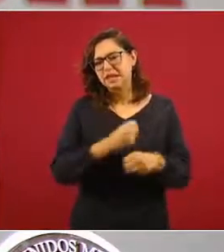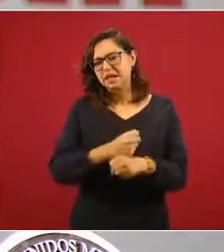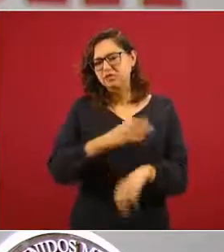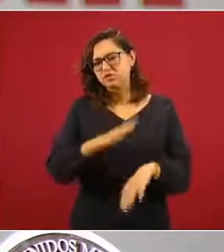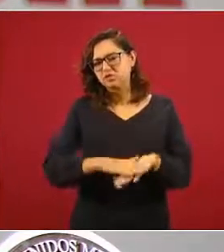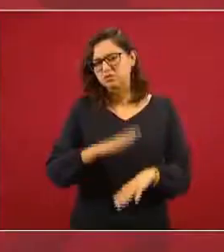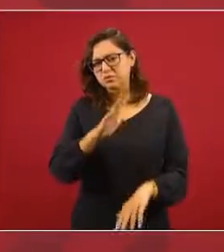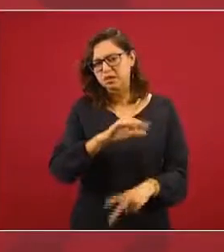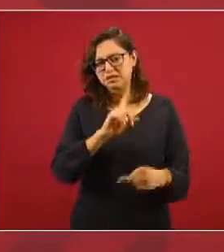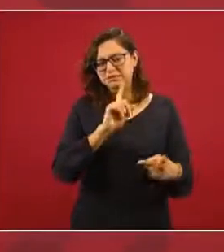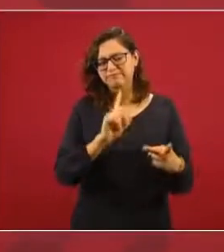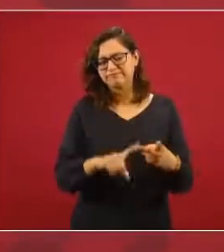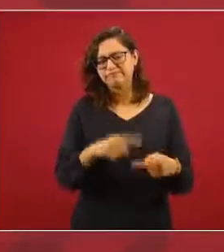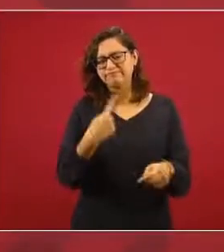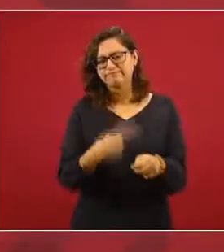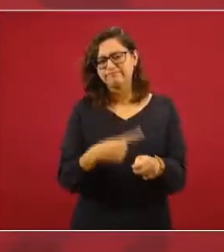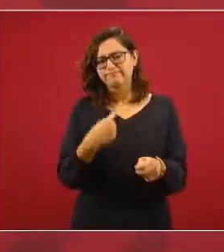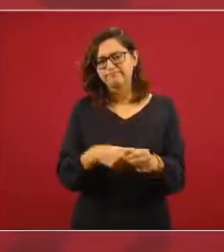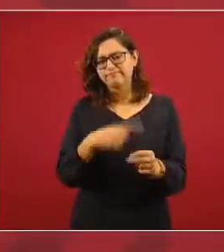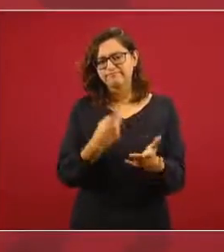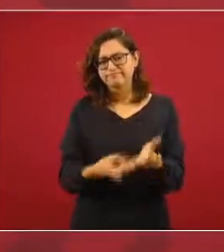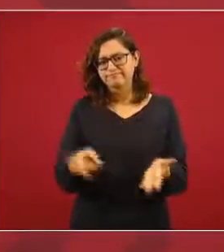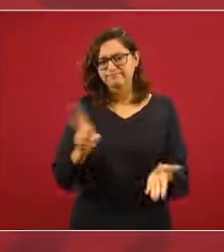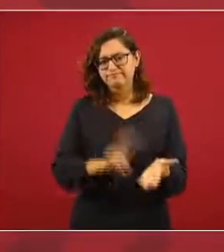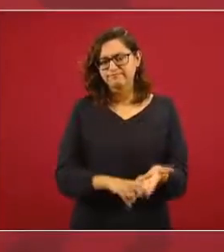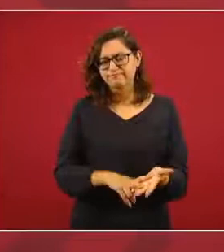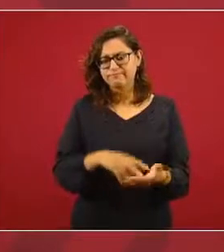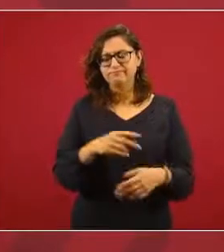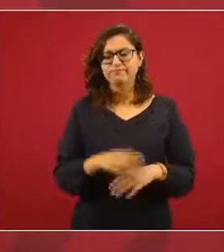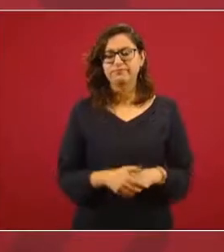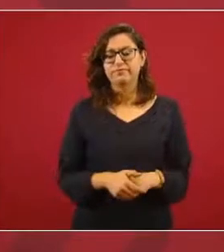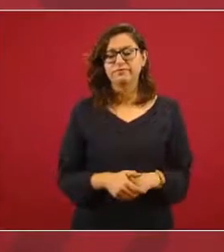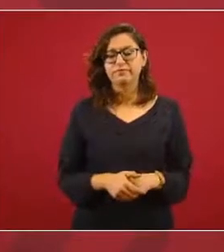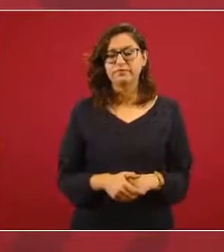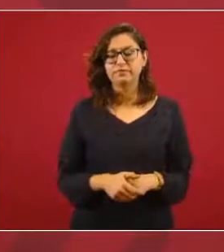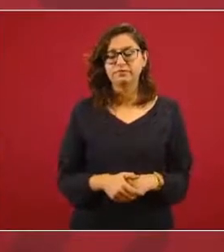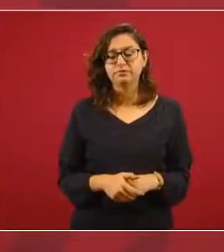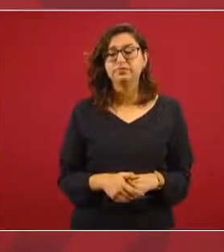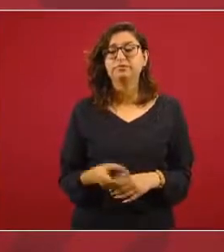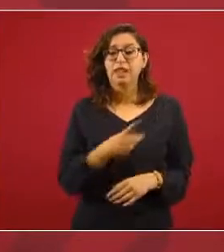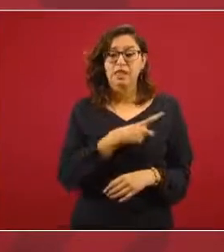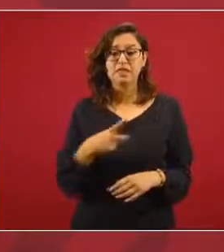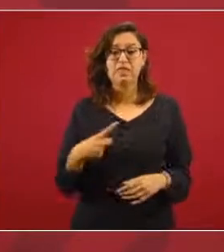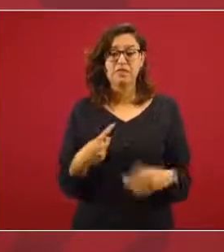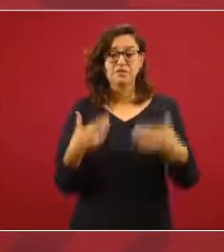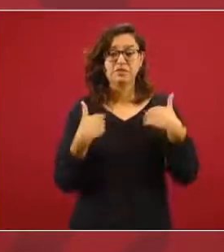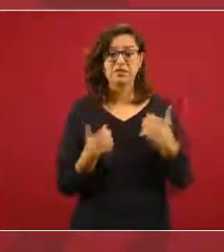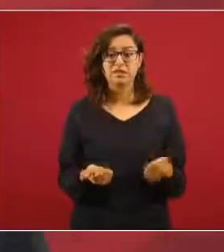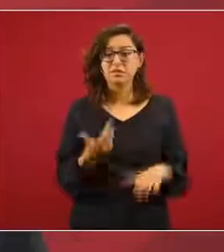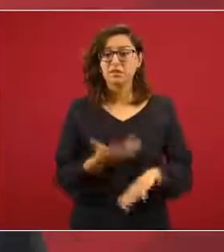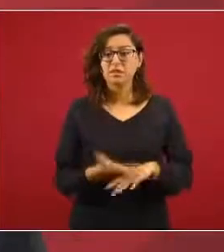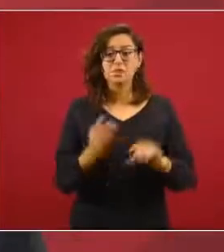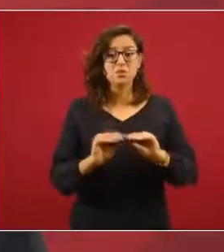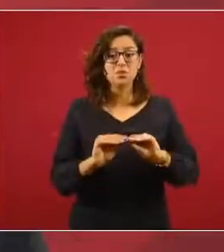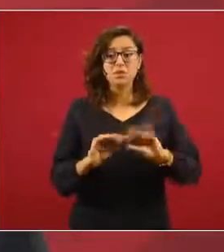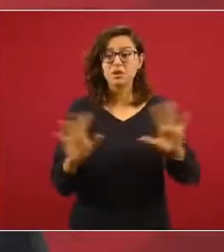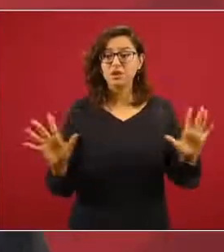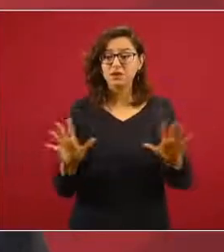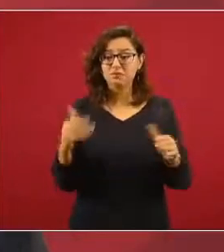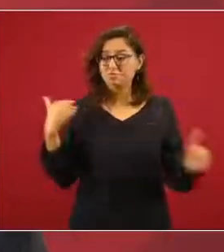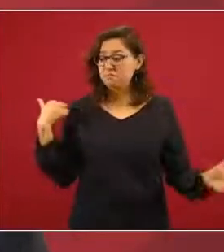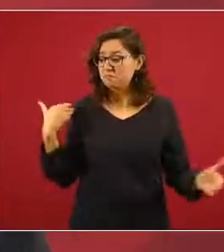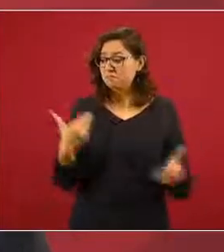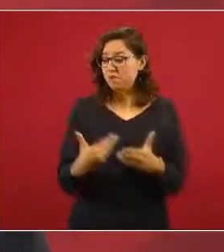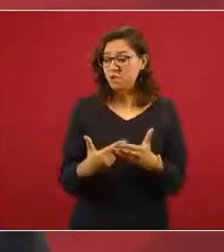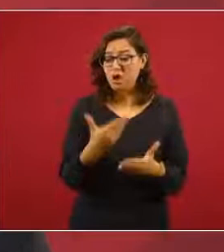o que tienen enfermedades crónicas. Teniendo muy claro, y hay que tenerlo muy claro, que hasta el momento,